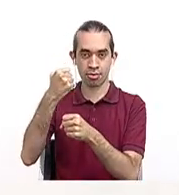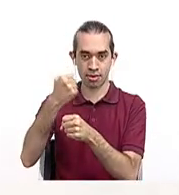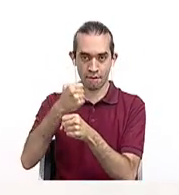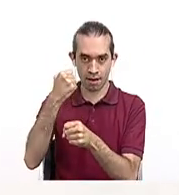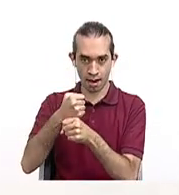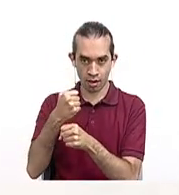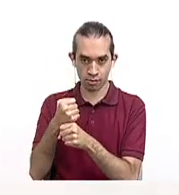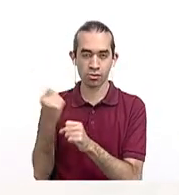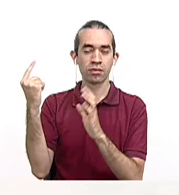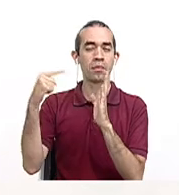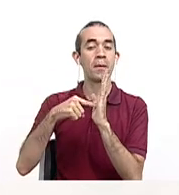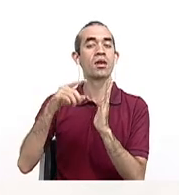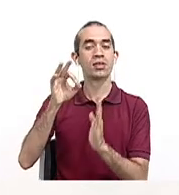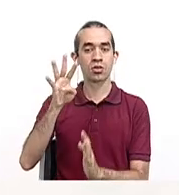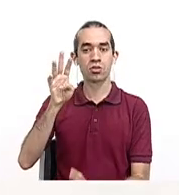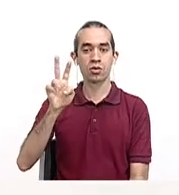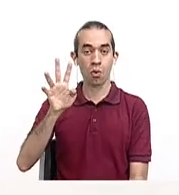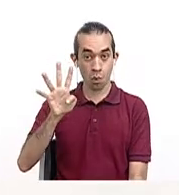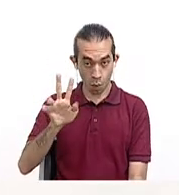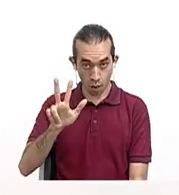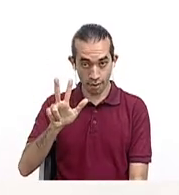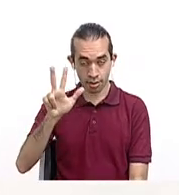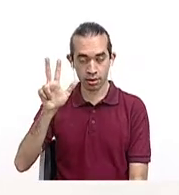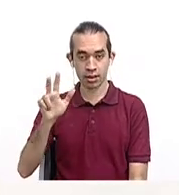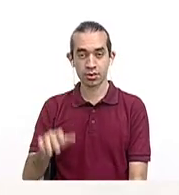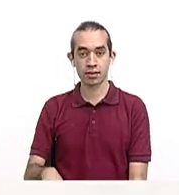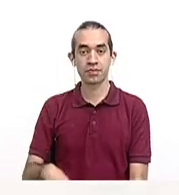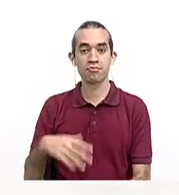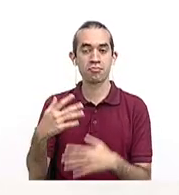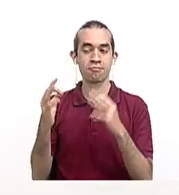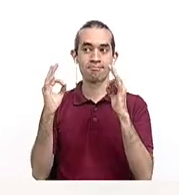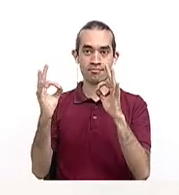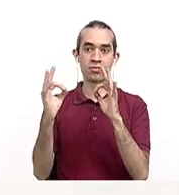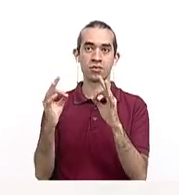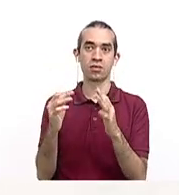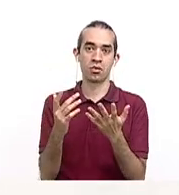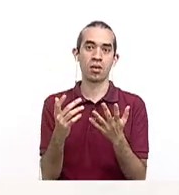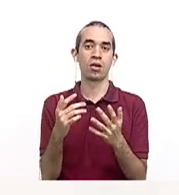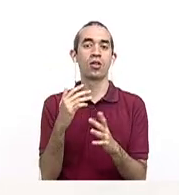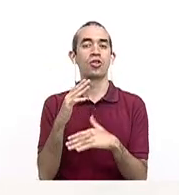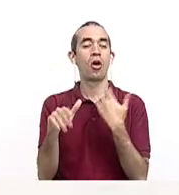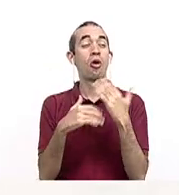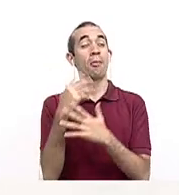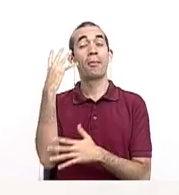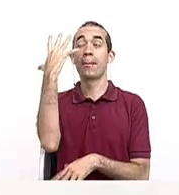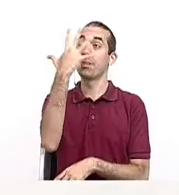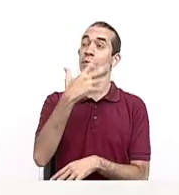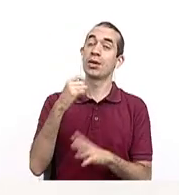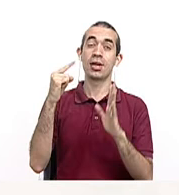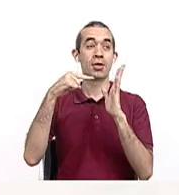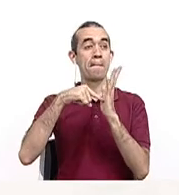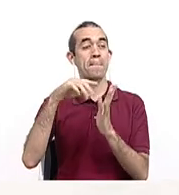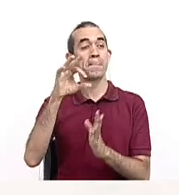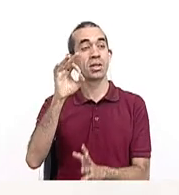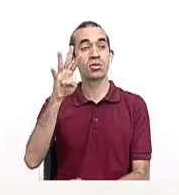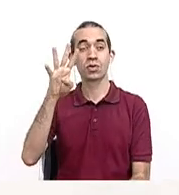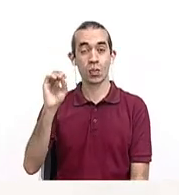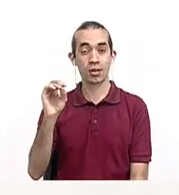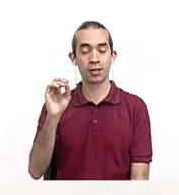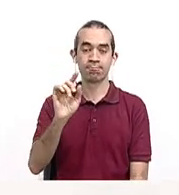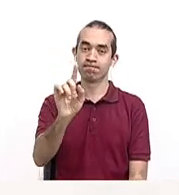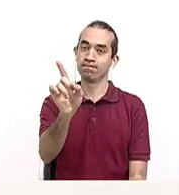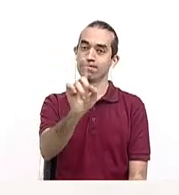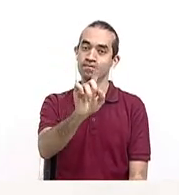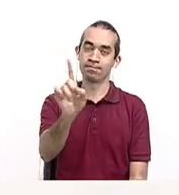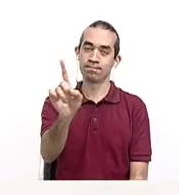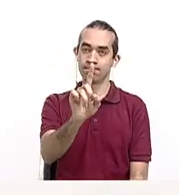año 43 uno pudiera decir que todo era color de rosa en los años 40 sin embargo no era así